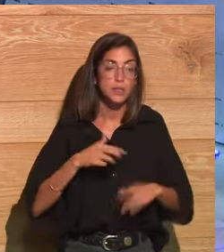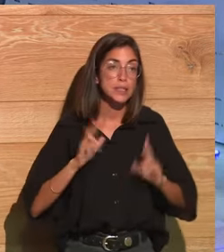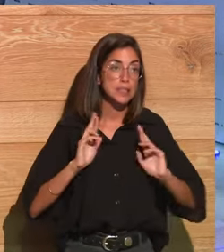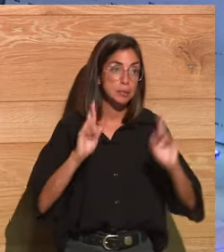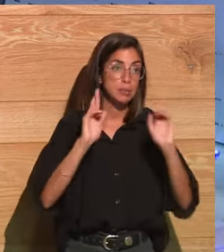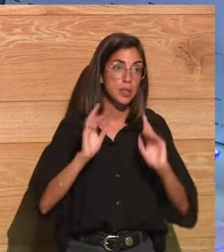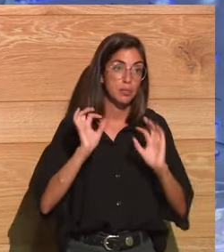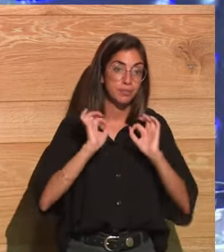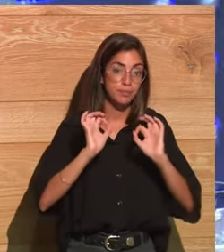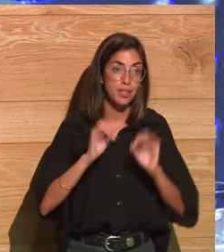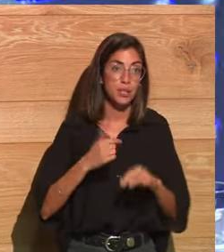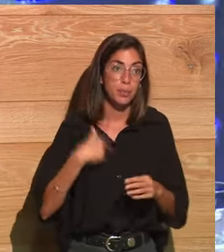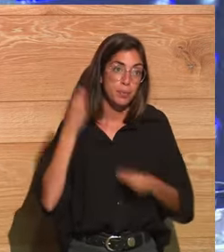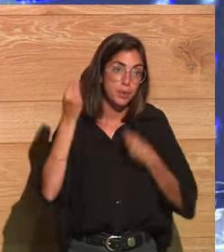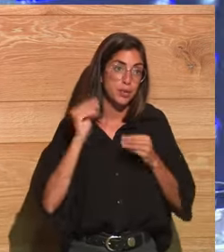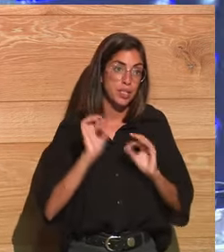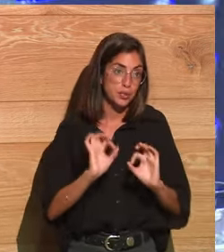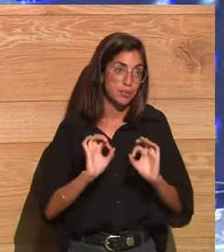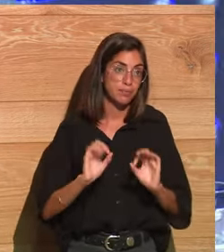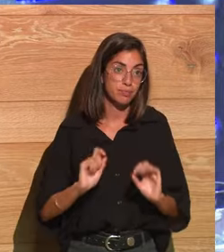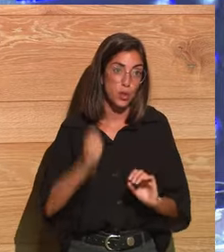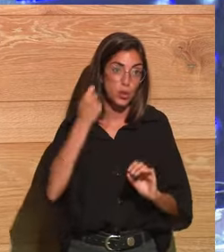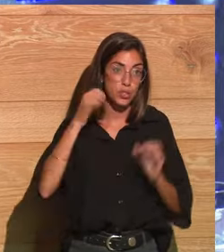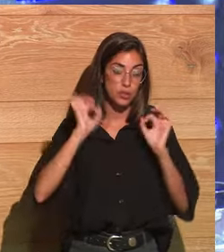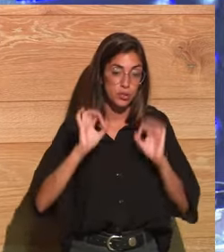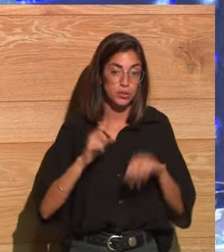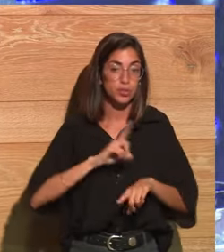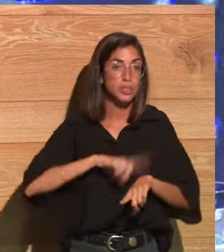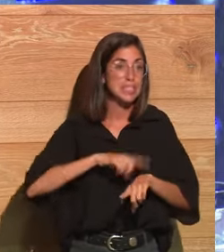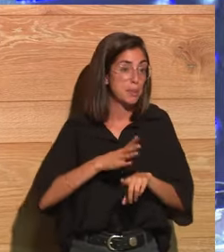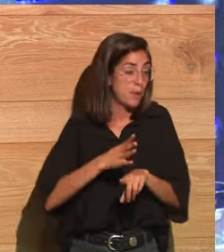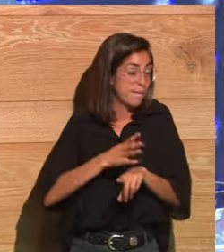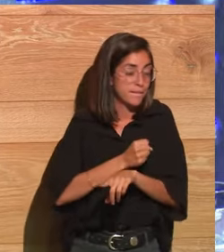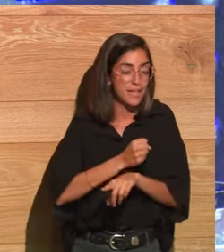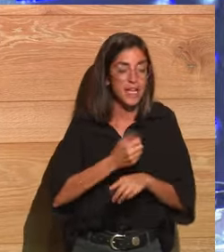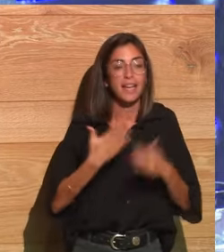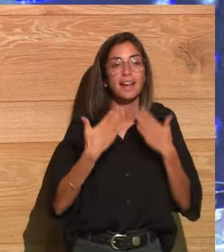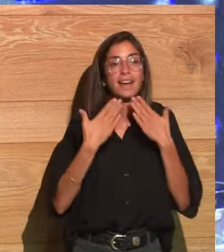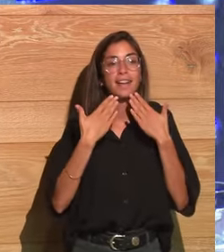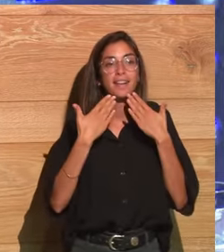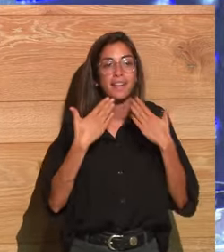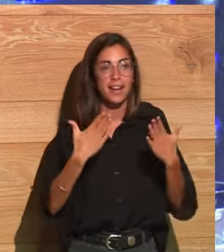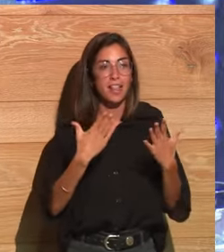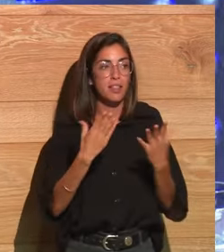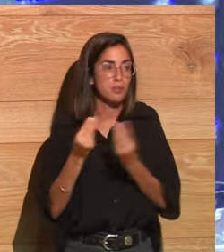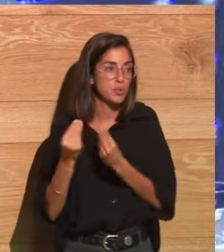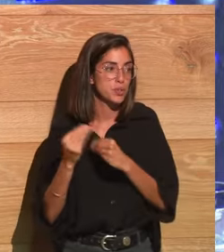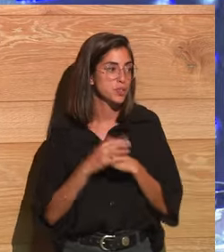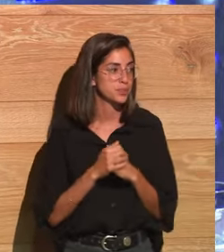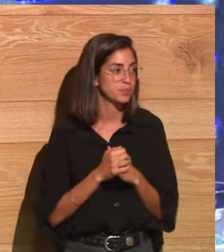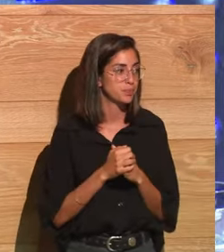llevado aquí. Sí. Nos quedamos sin tiempo. Muchísimas, muchísimas gracias.